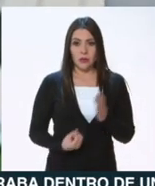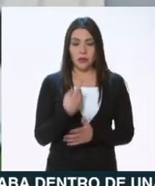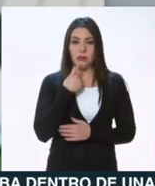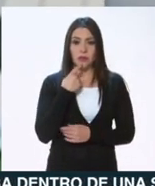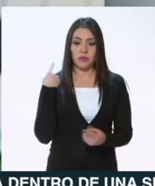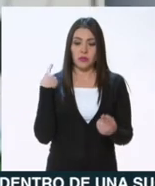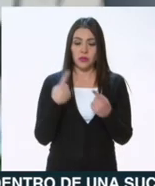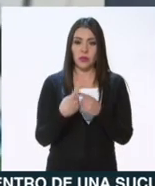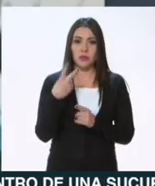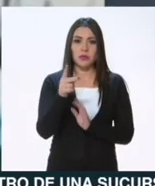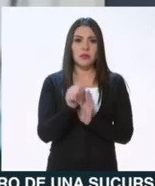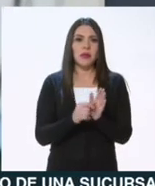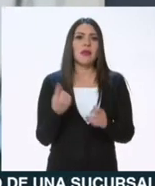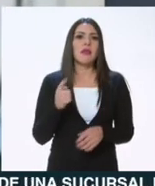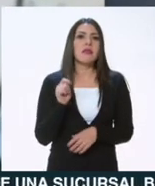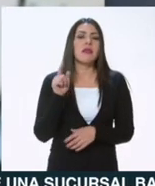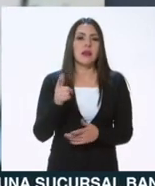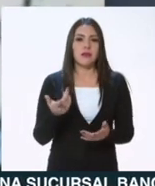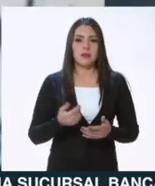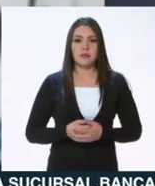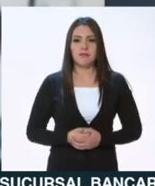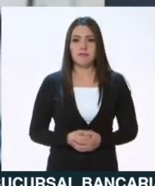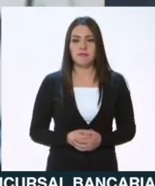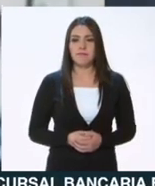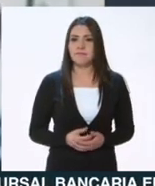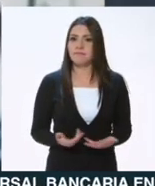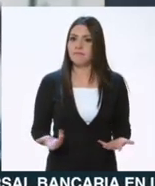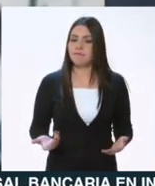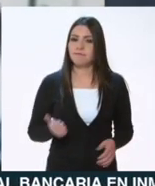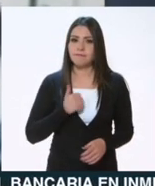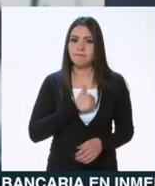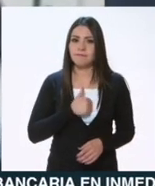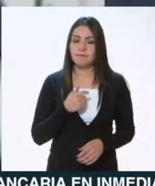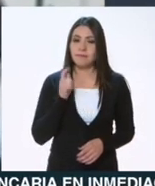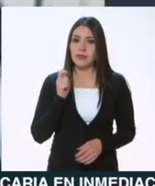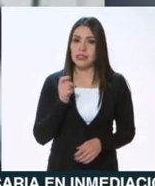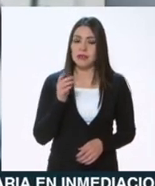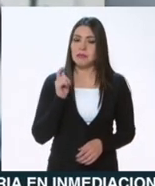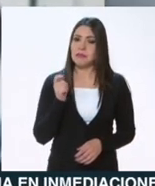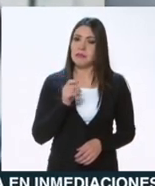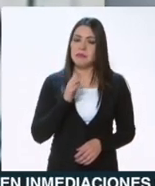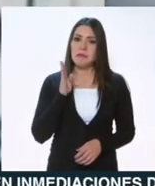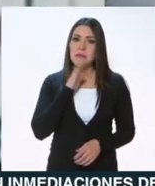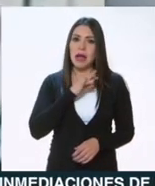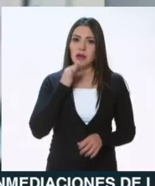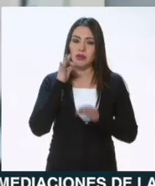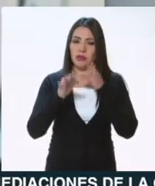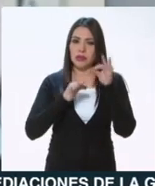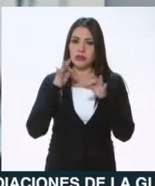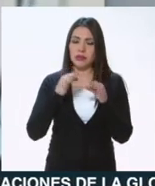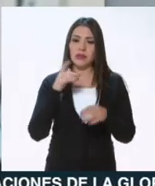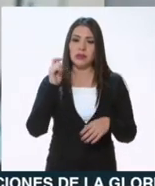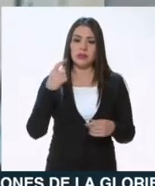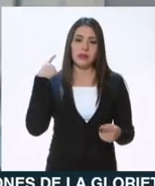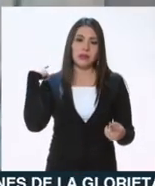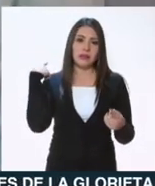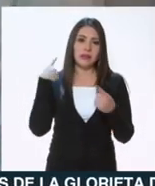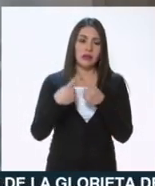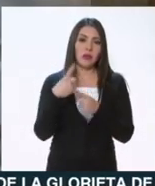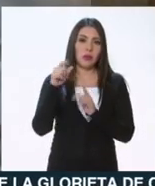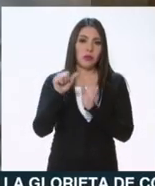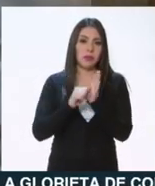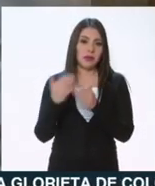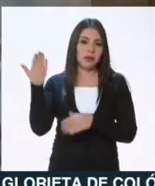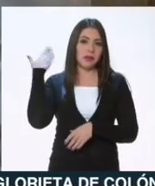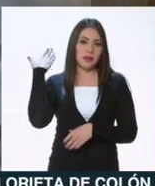meses. Pues mira, déjame decirte que tenemos una muy mala noticia en relación al mes pasado y al mes de enero, si